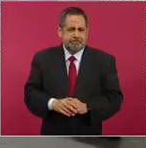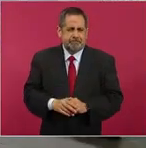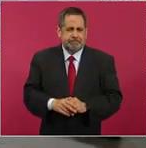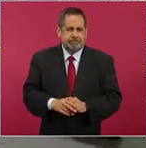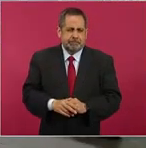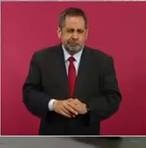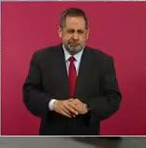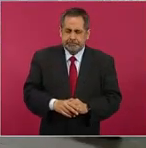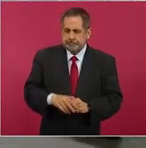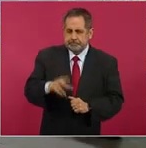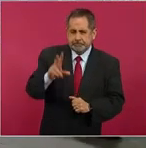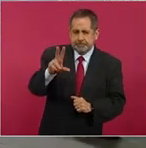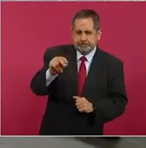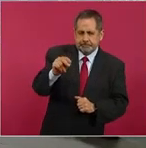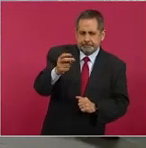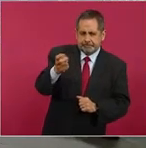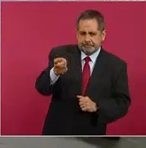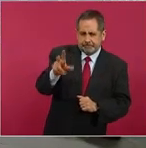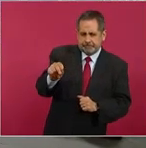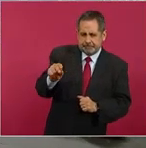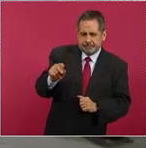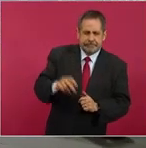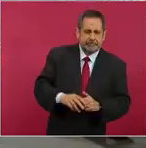No, es que